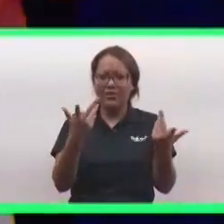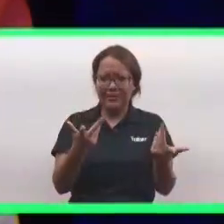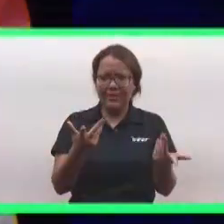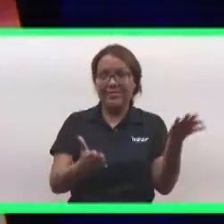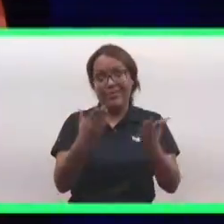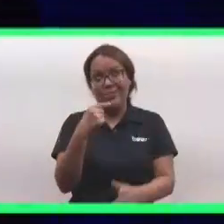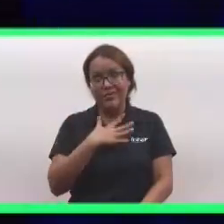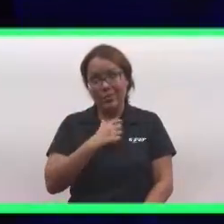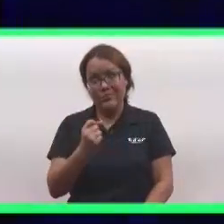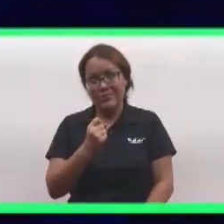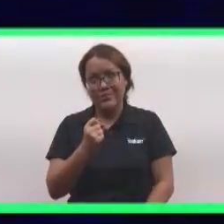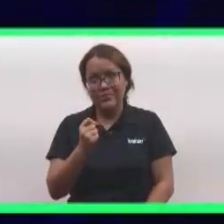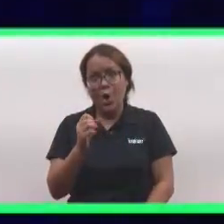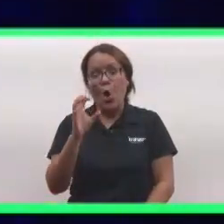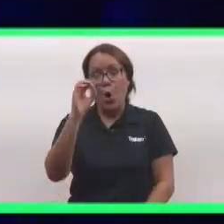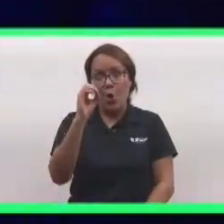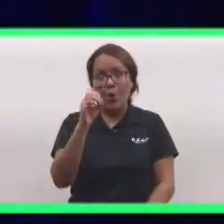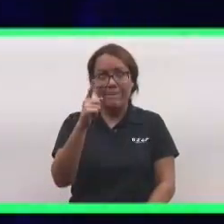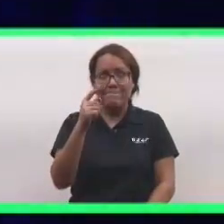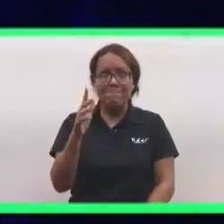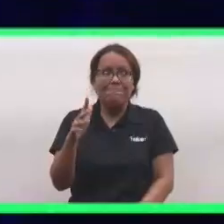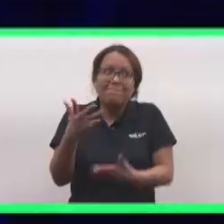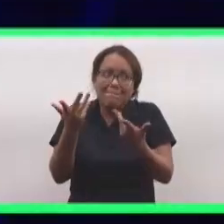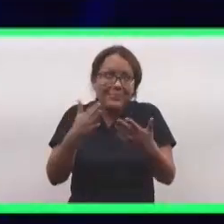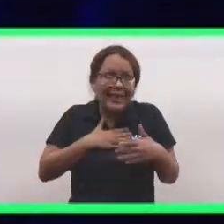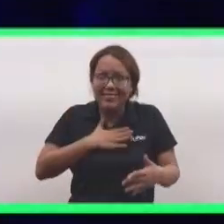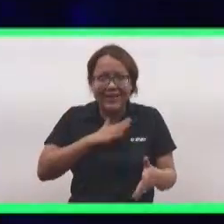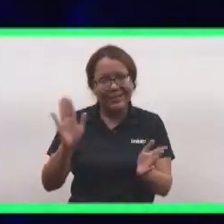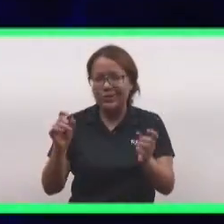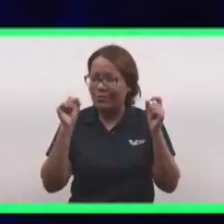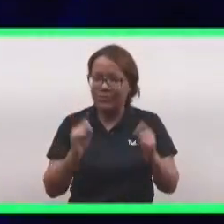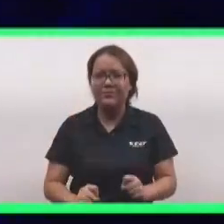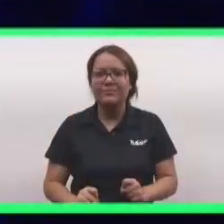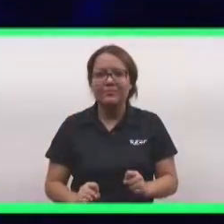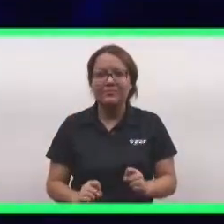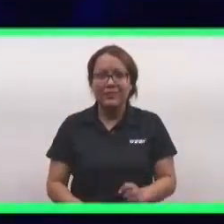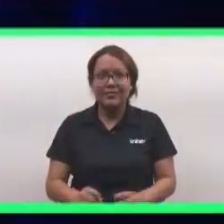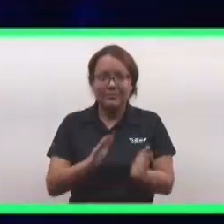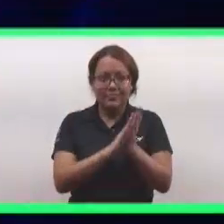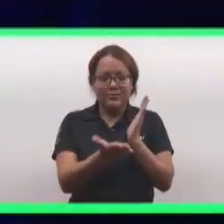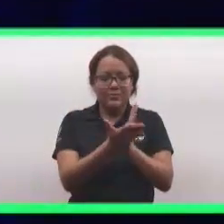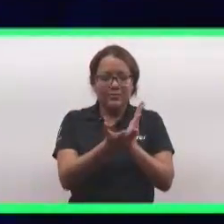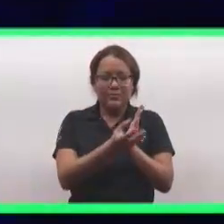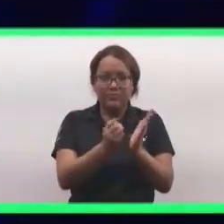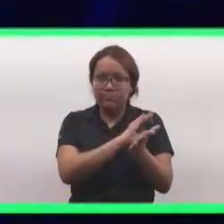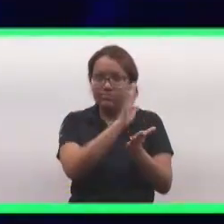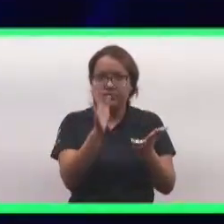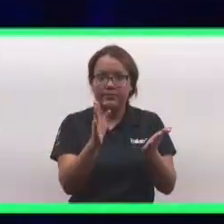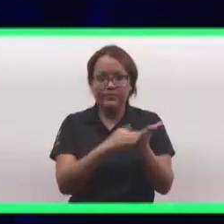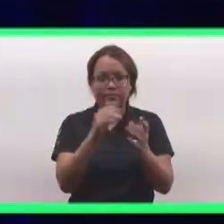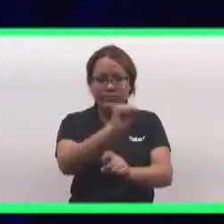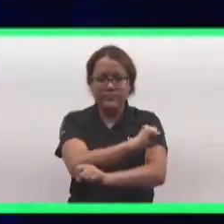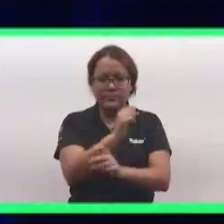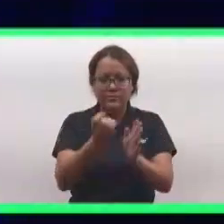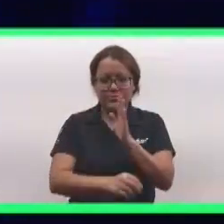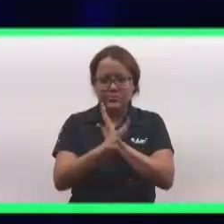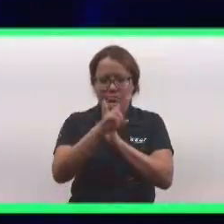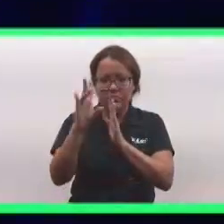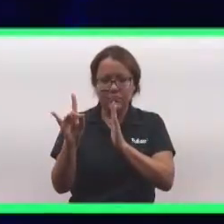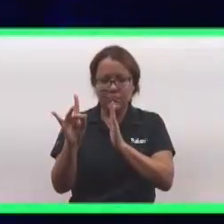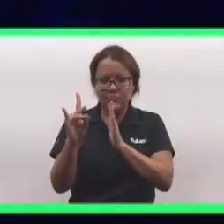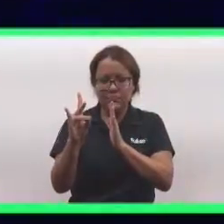gusta? ¿O porque no lo puedes tener? La palabra del Señor, si me acompaña, en Salmos